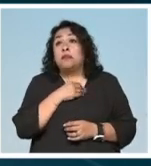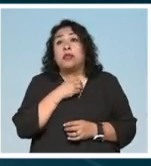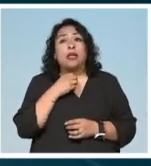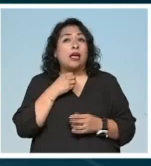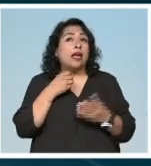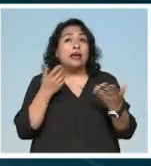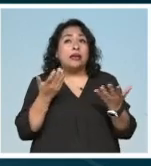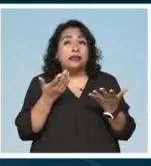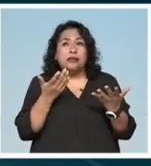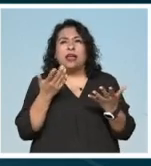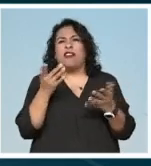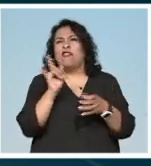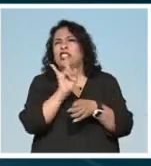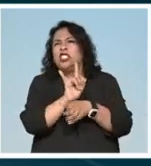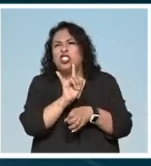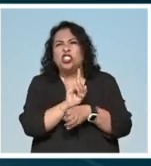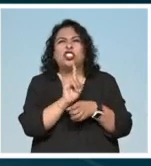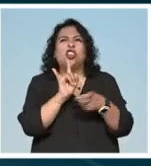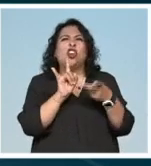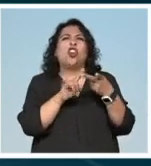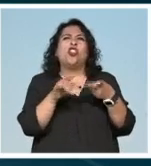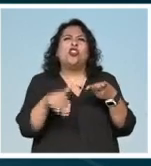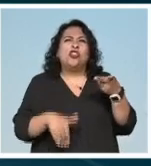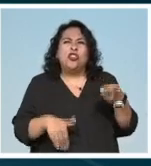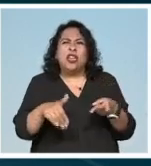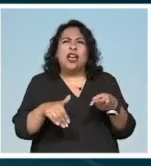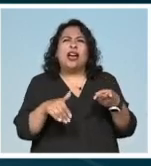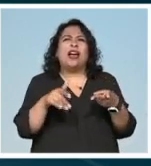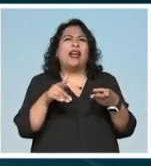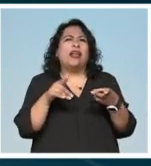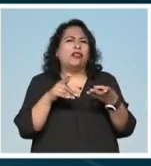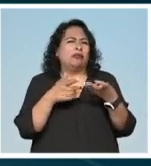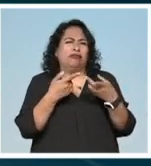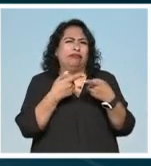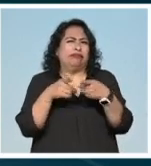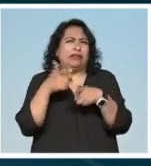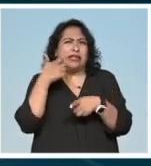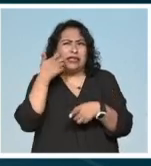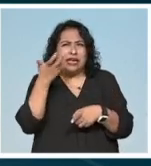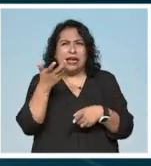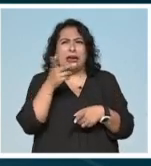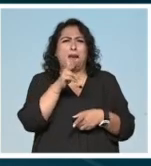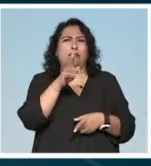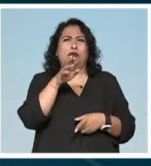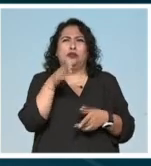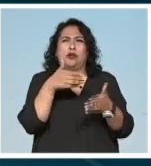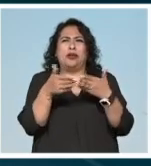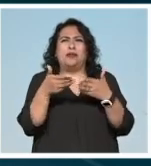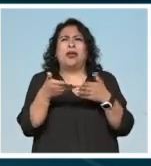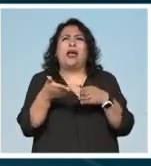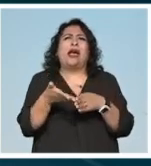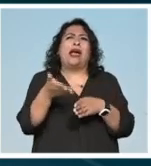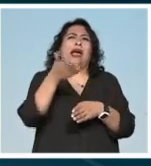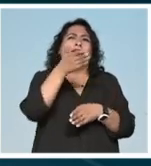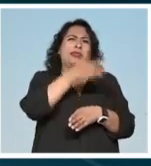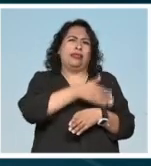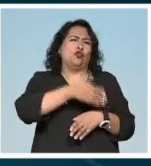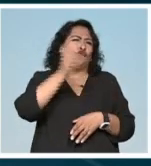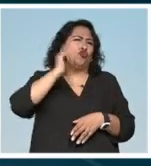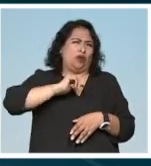que hagas autoficción, que hagas teatro posmoderno, que hagas lo que quieras. El posmodernismo existe desde la edad de